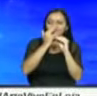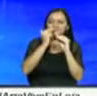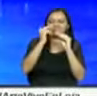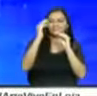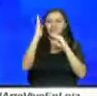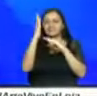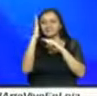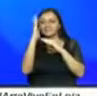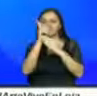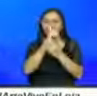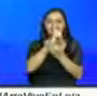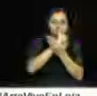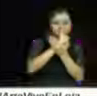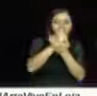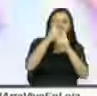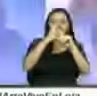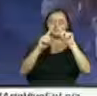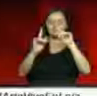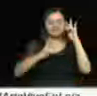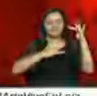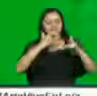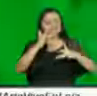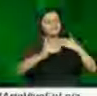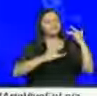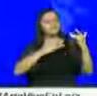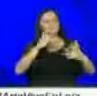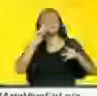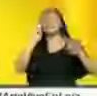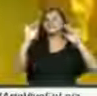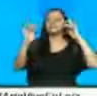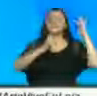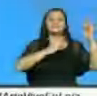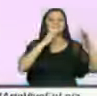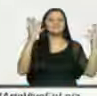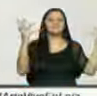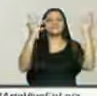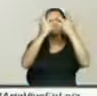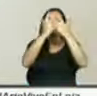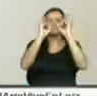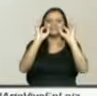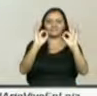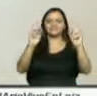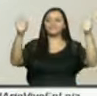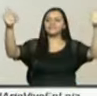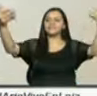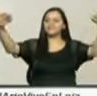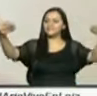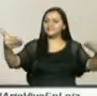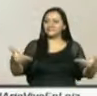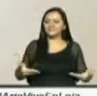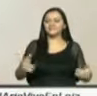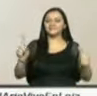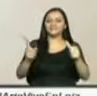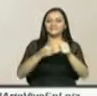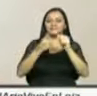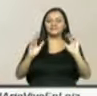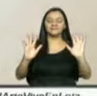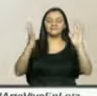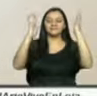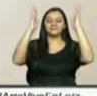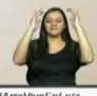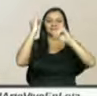posibles, donde los sentidos y las artes se fusionan. Bienvenidos al primer